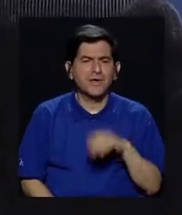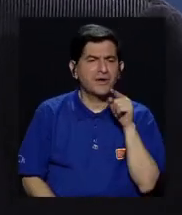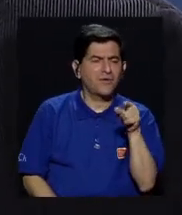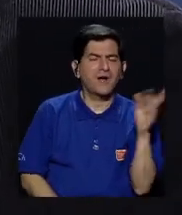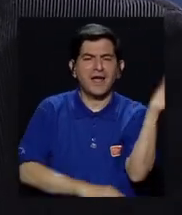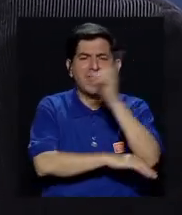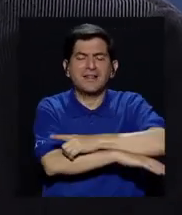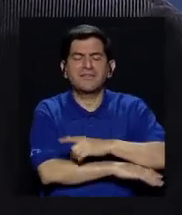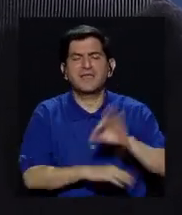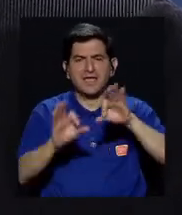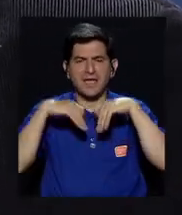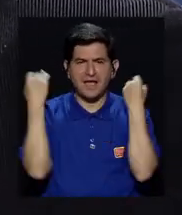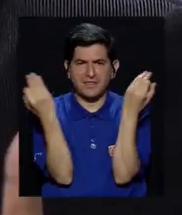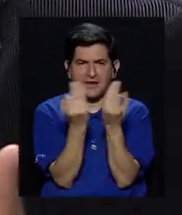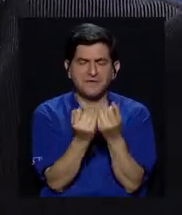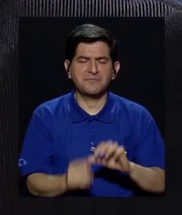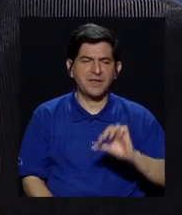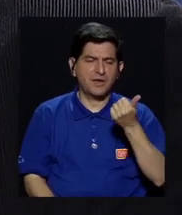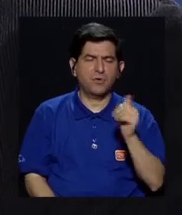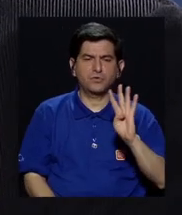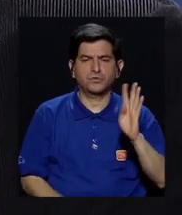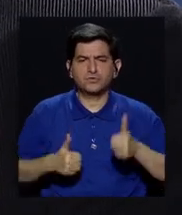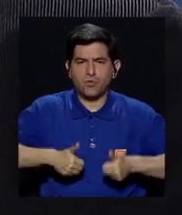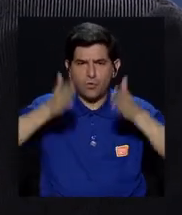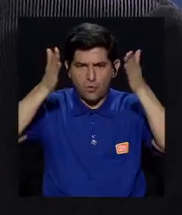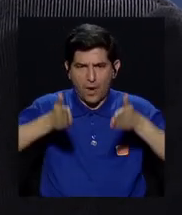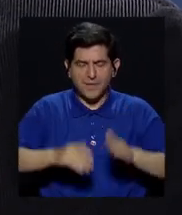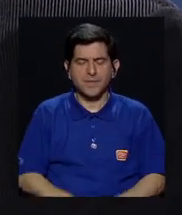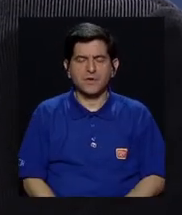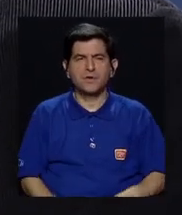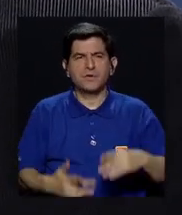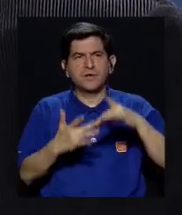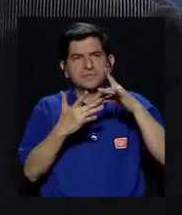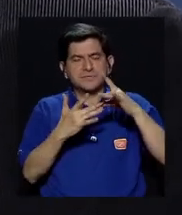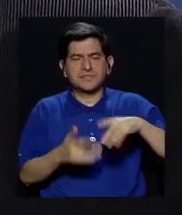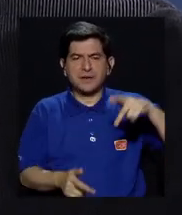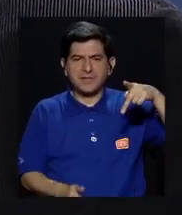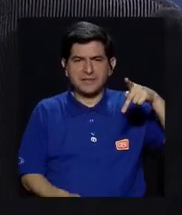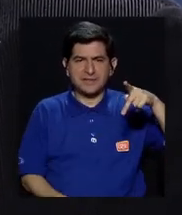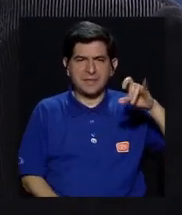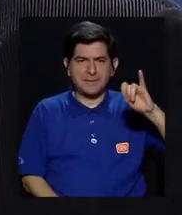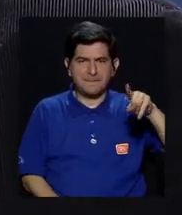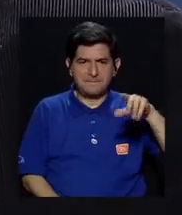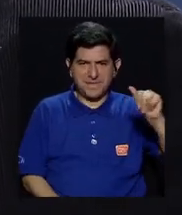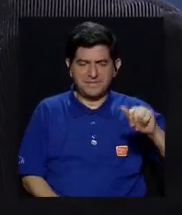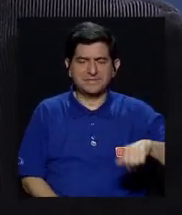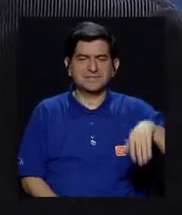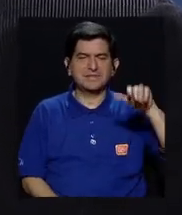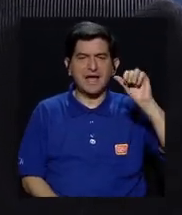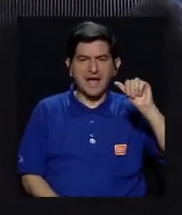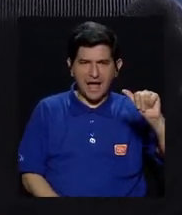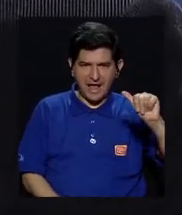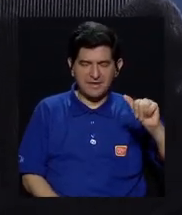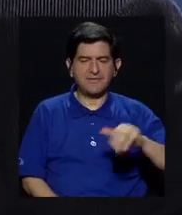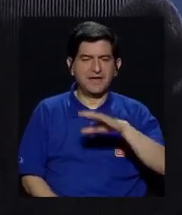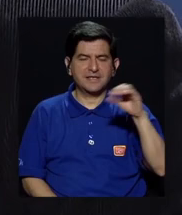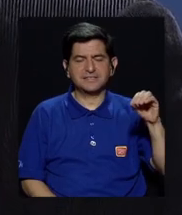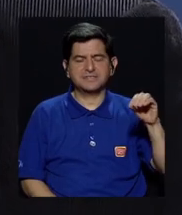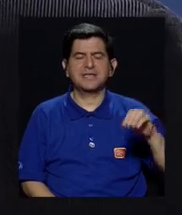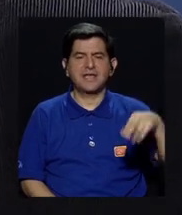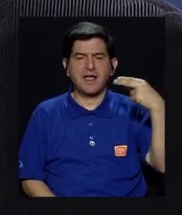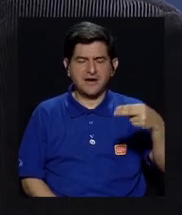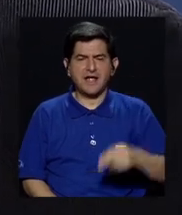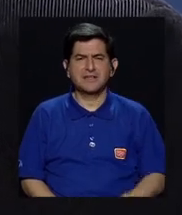manifestación del día de la familia estos otros cuatro candidatos especialmente pizza álvarez y hernández se volvieron